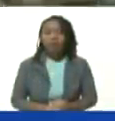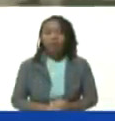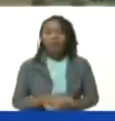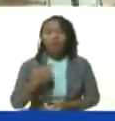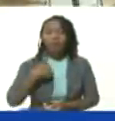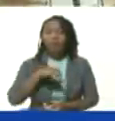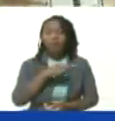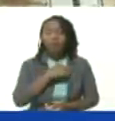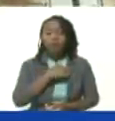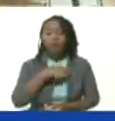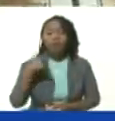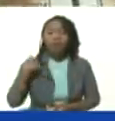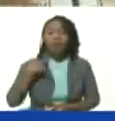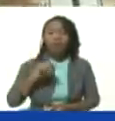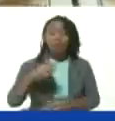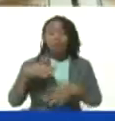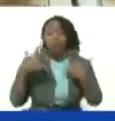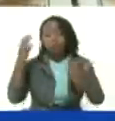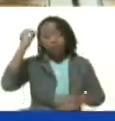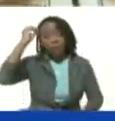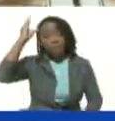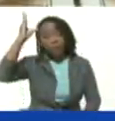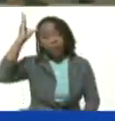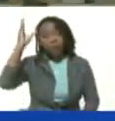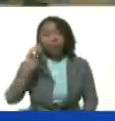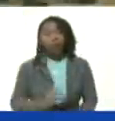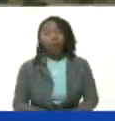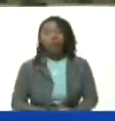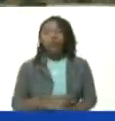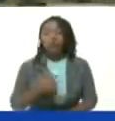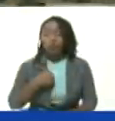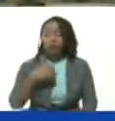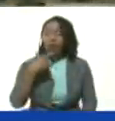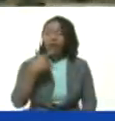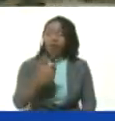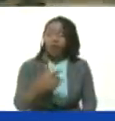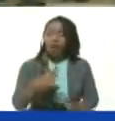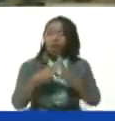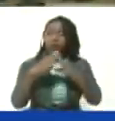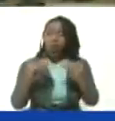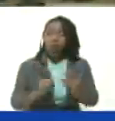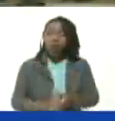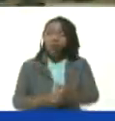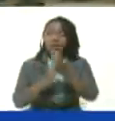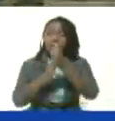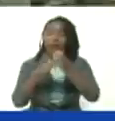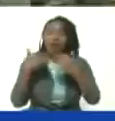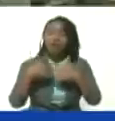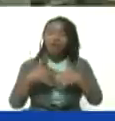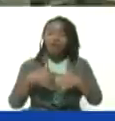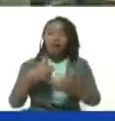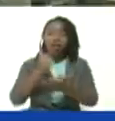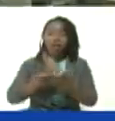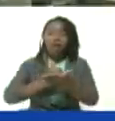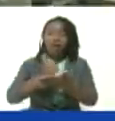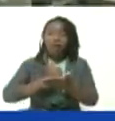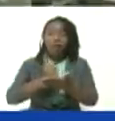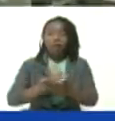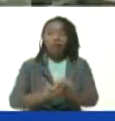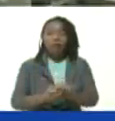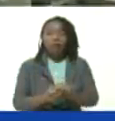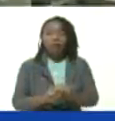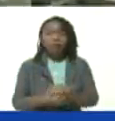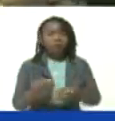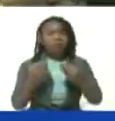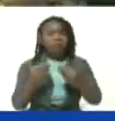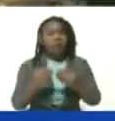Nosotros tenemos que tener la capacidad, se lo digo a todos los líderes de la industria farmacéutica,